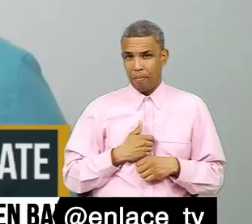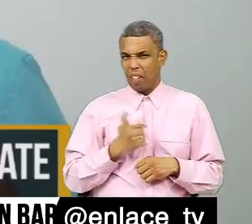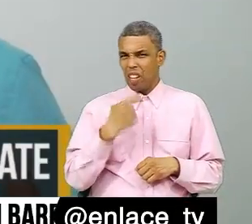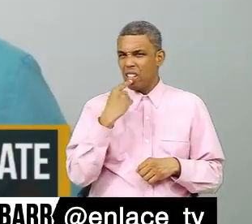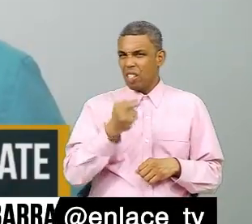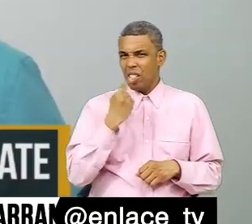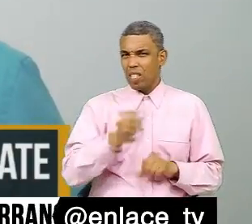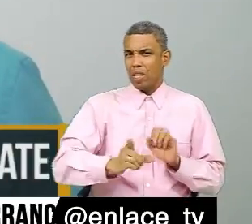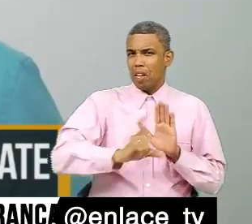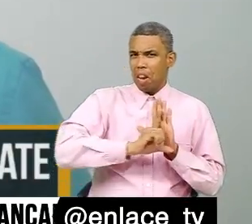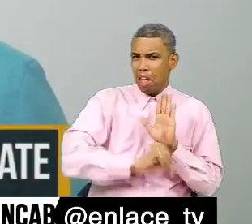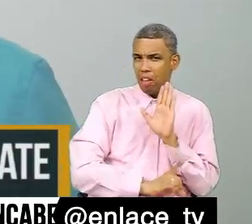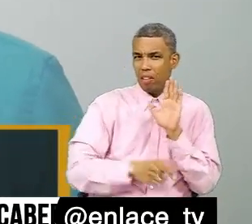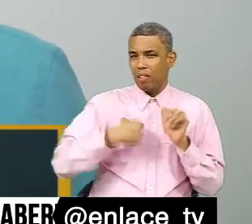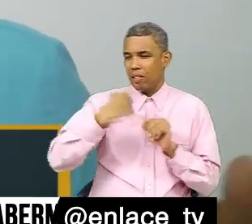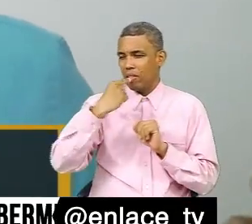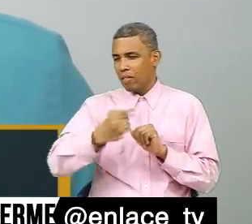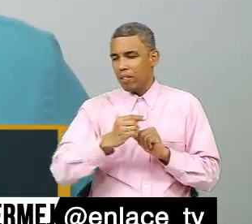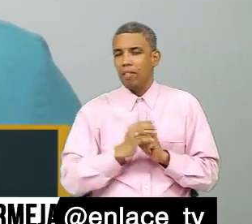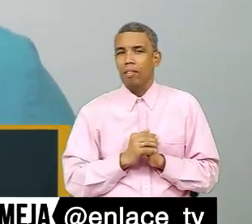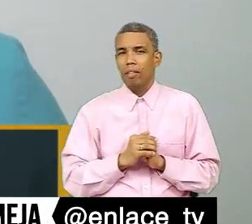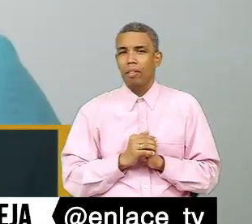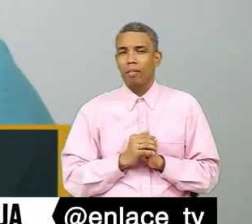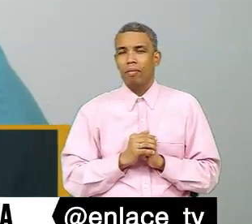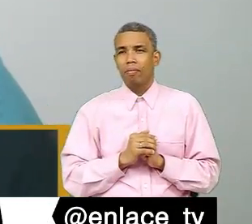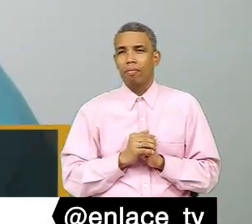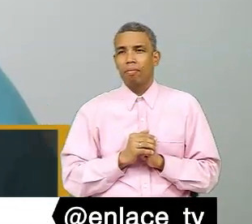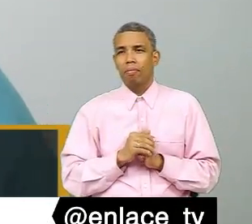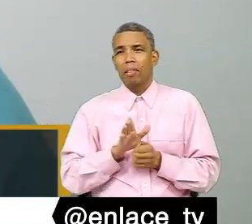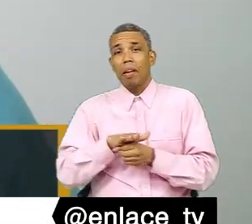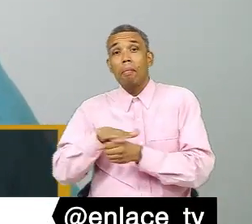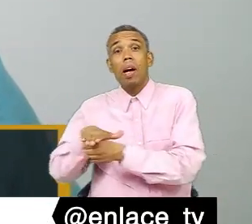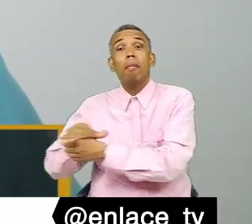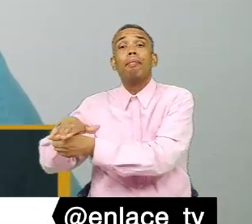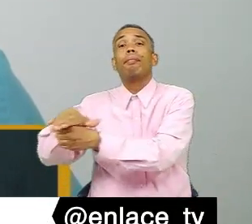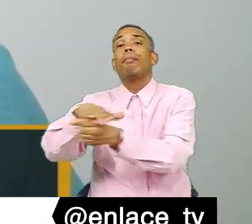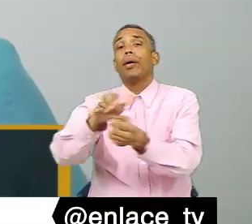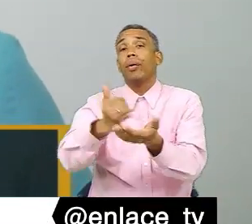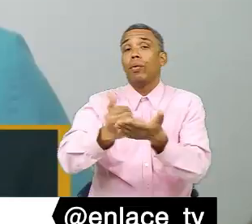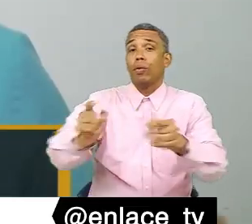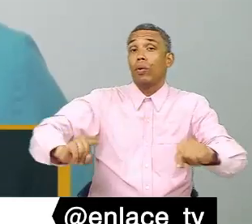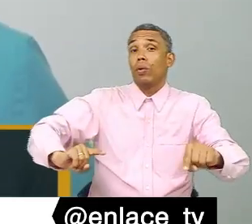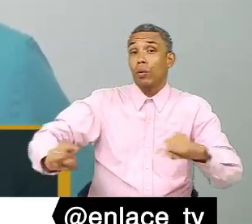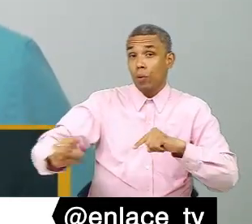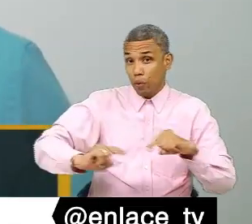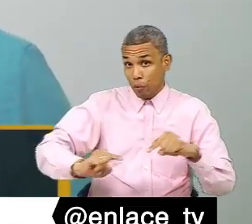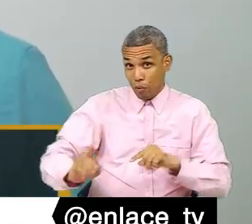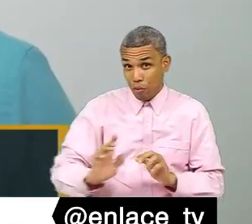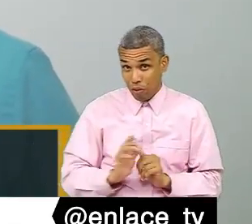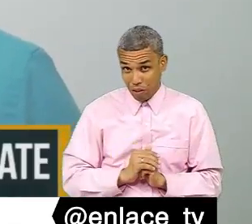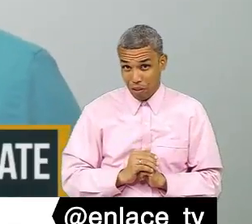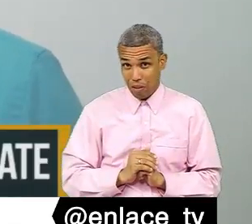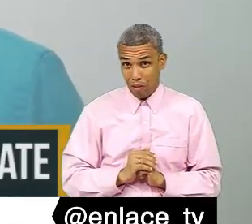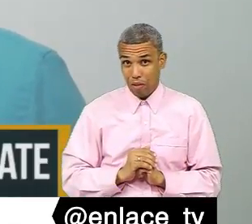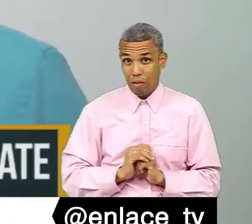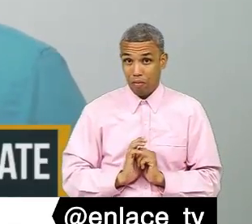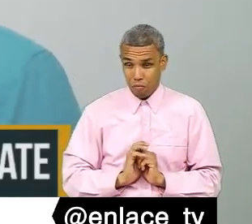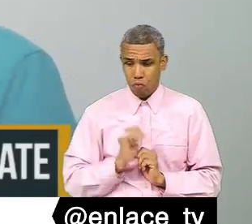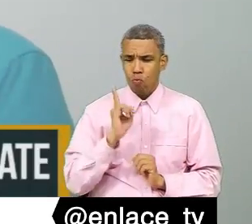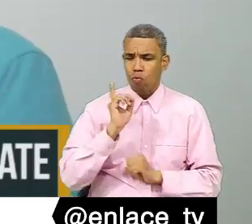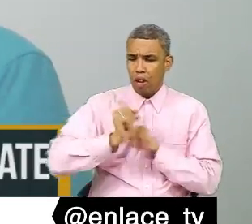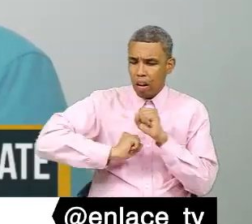que la acción comunal es muy importante, pero no solamente para que sea tenida en cuenta cada 4 años, sino en todos los 365 días del